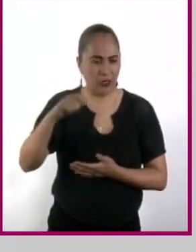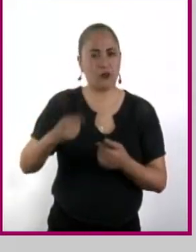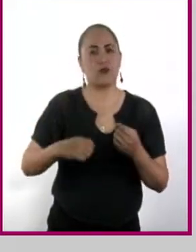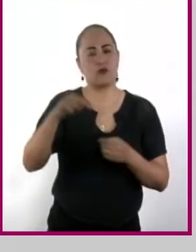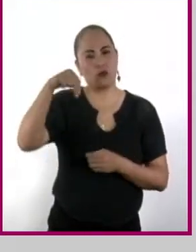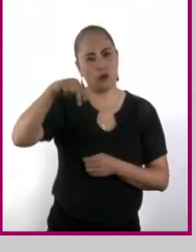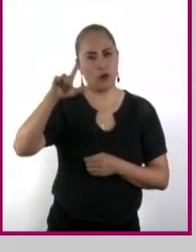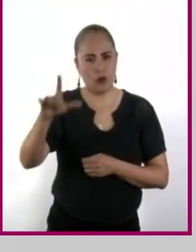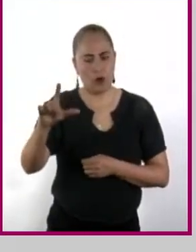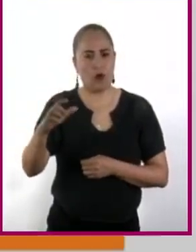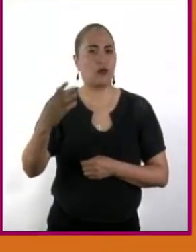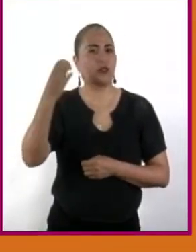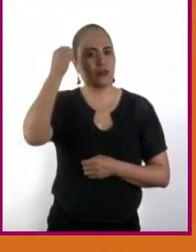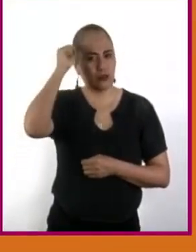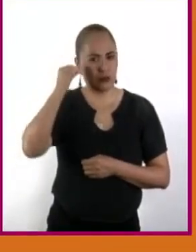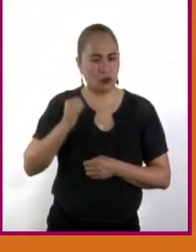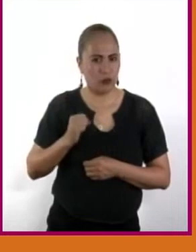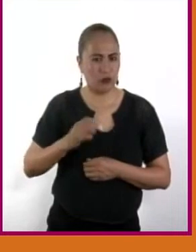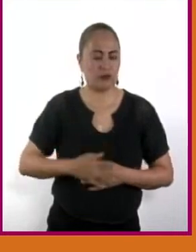Sonora.